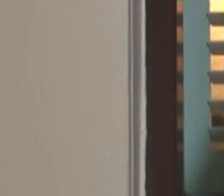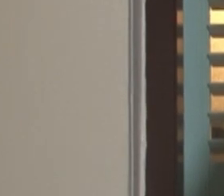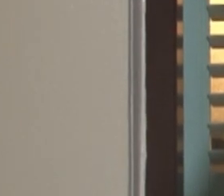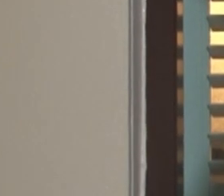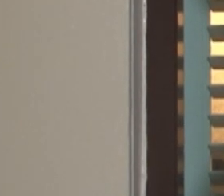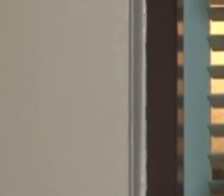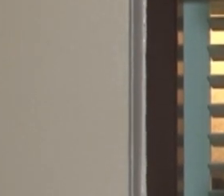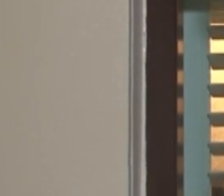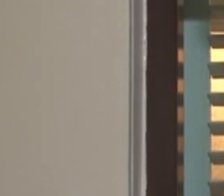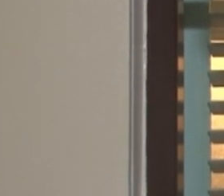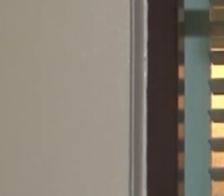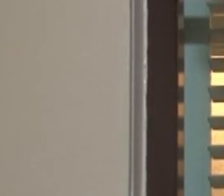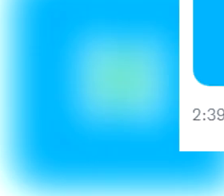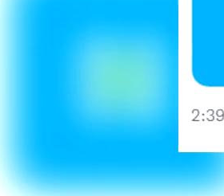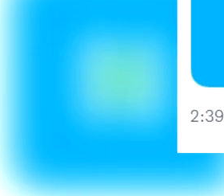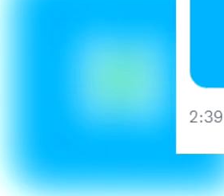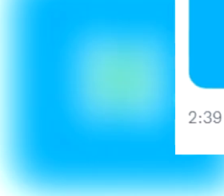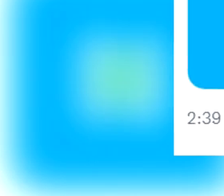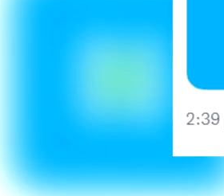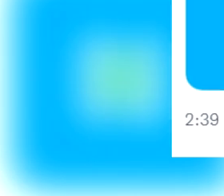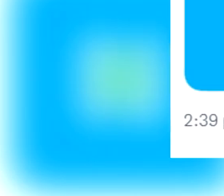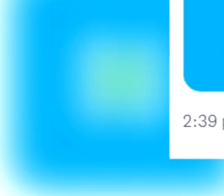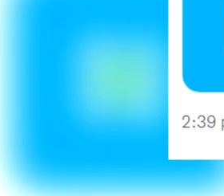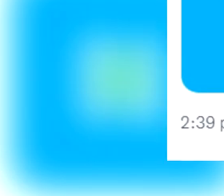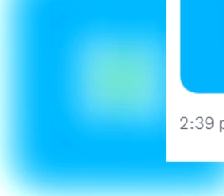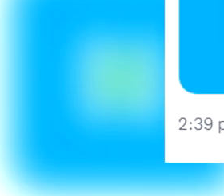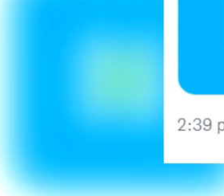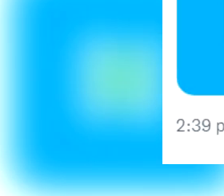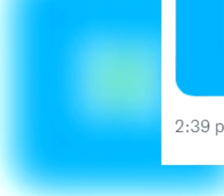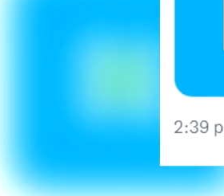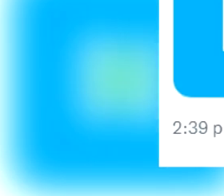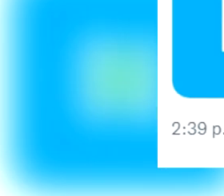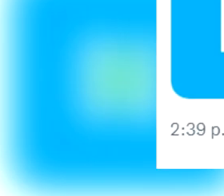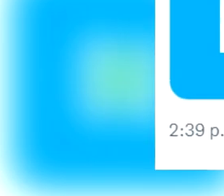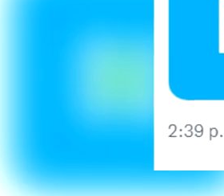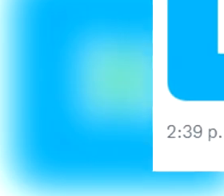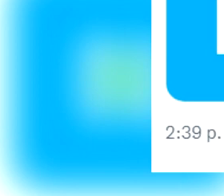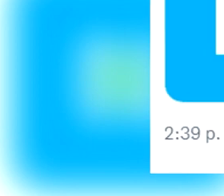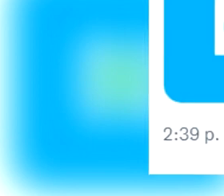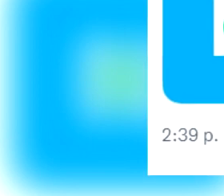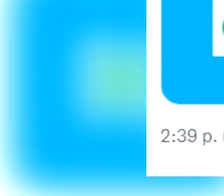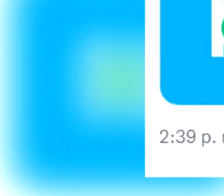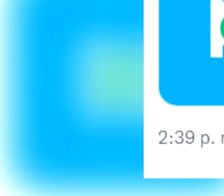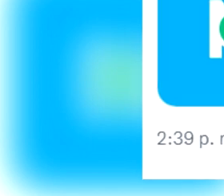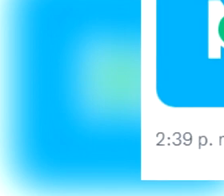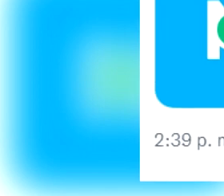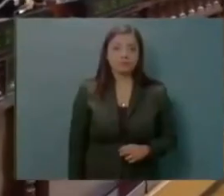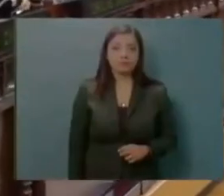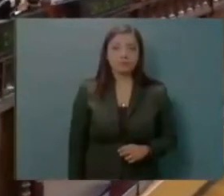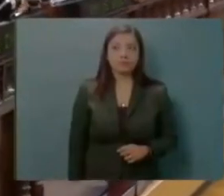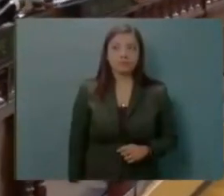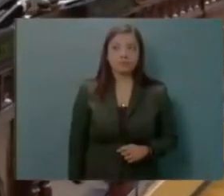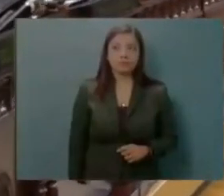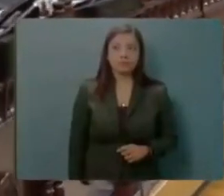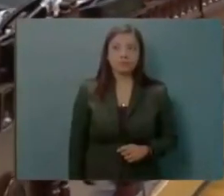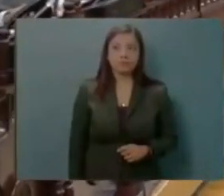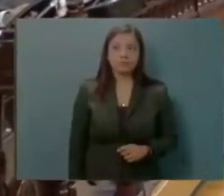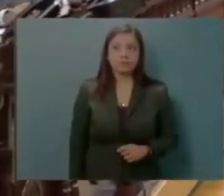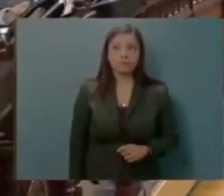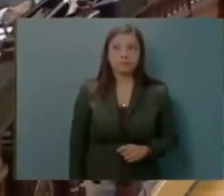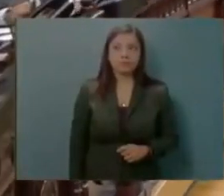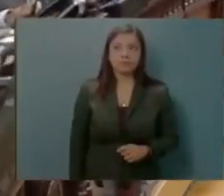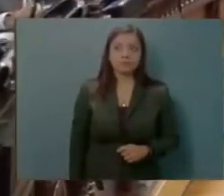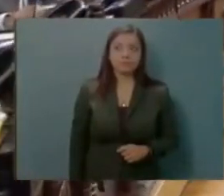la embajada de los eeuu reaccionó a las acusaciones en su contra por parte del partido oficialista nuevas ideas que señaló a la